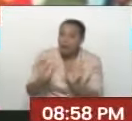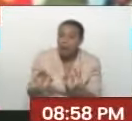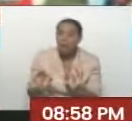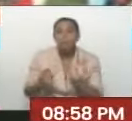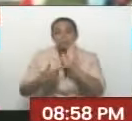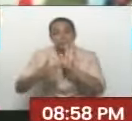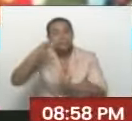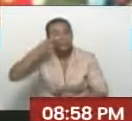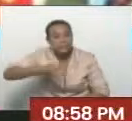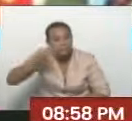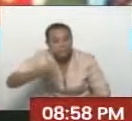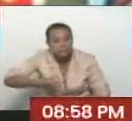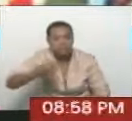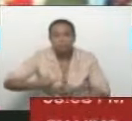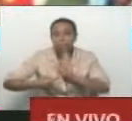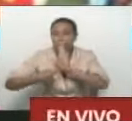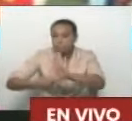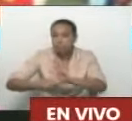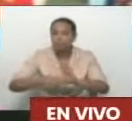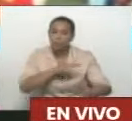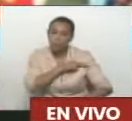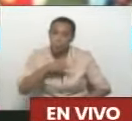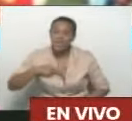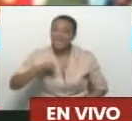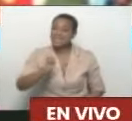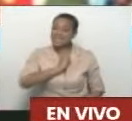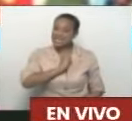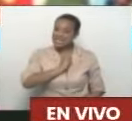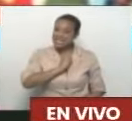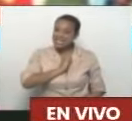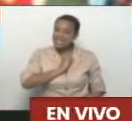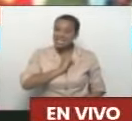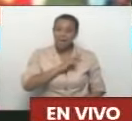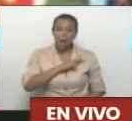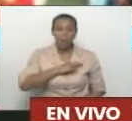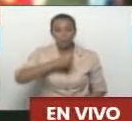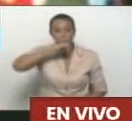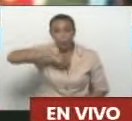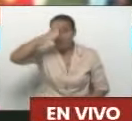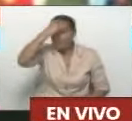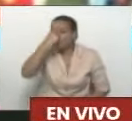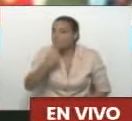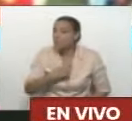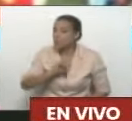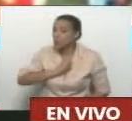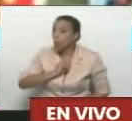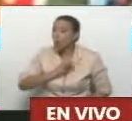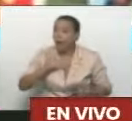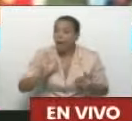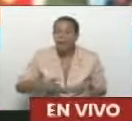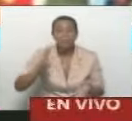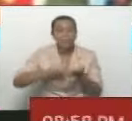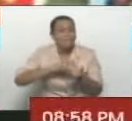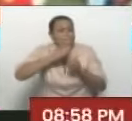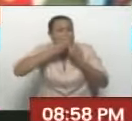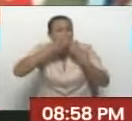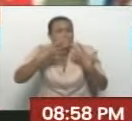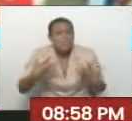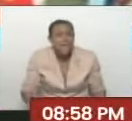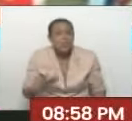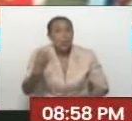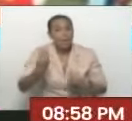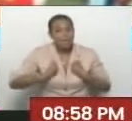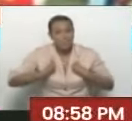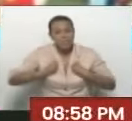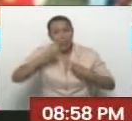un realce real a nuestra identidad desde lo que somos como venezolanos. Es tan importante y ha sido tan hermoso lo que hemos